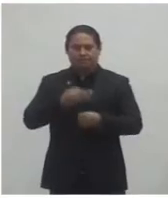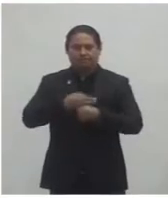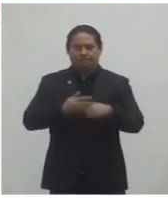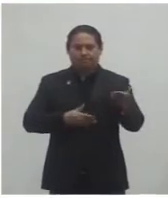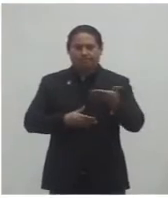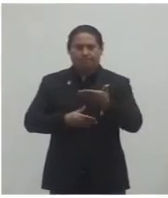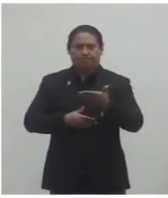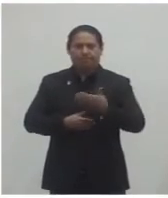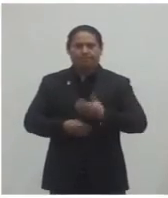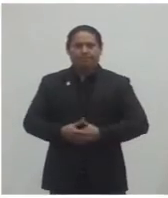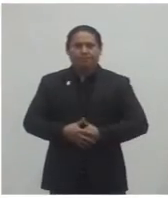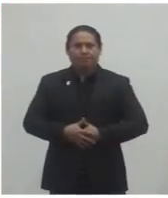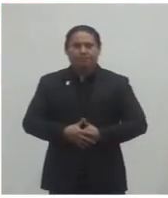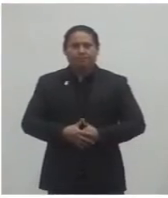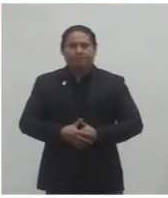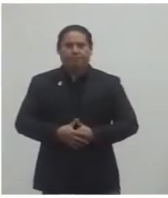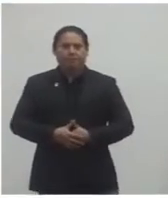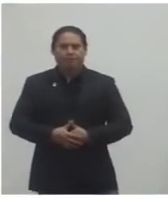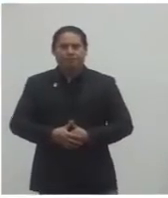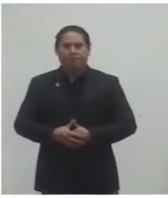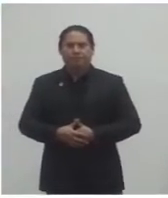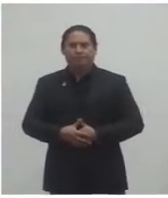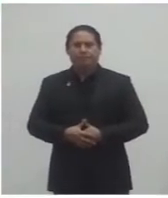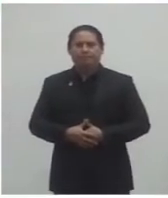de este momento.